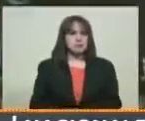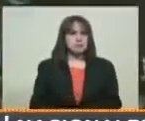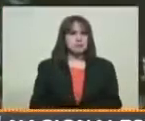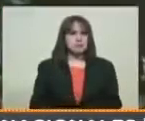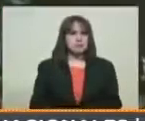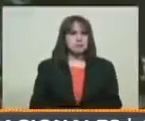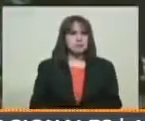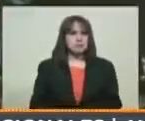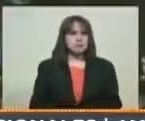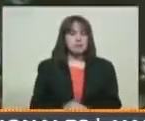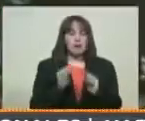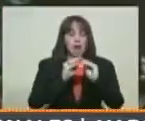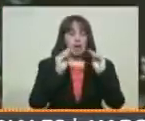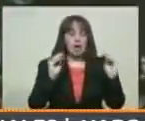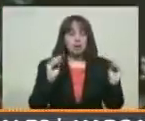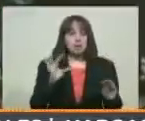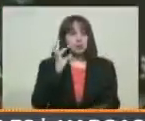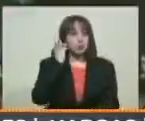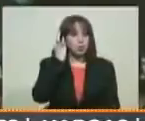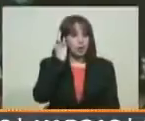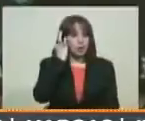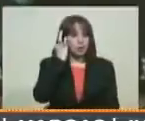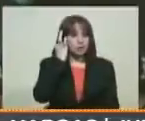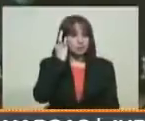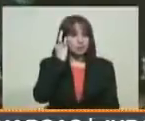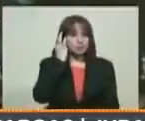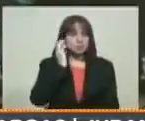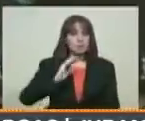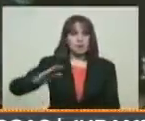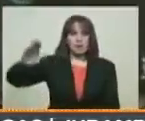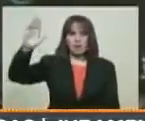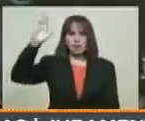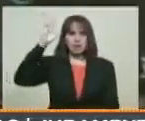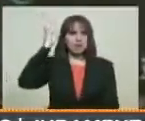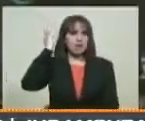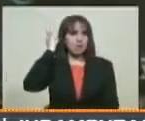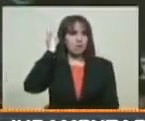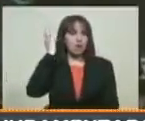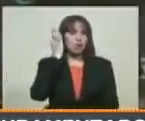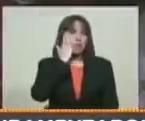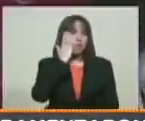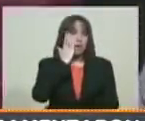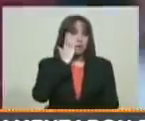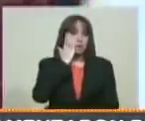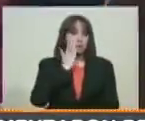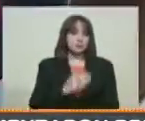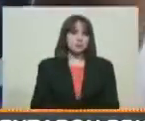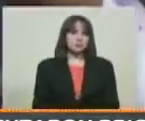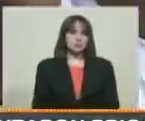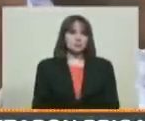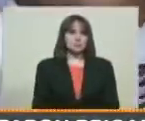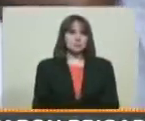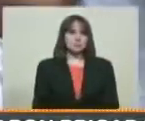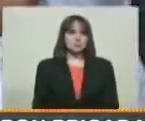Y les anuncio, mujeres, levanten la mano a las mujeres que son madres.